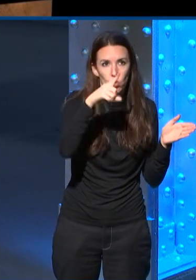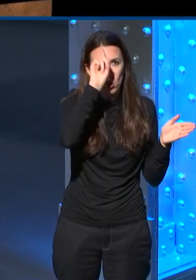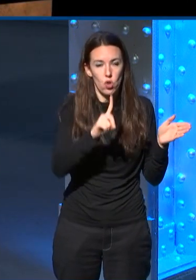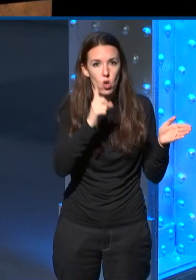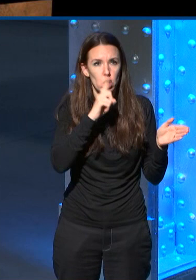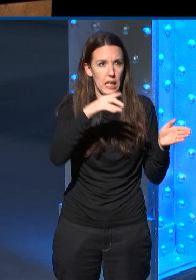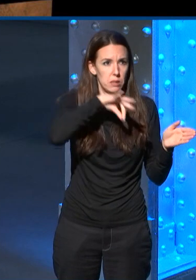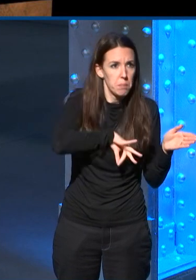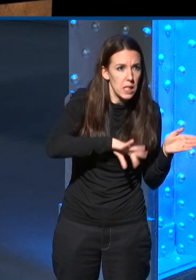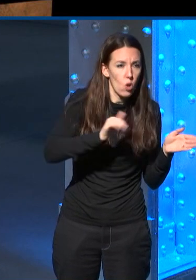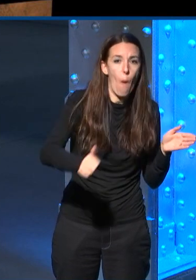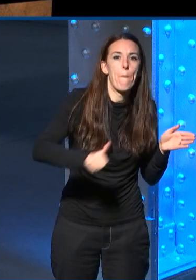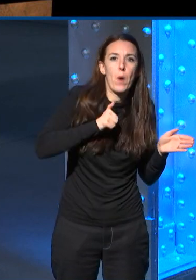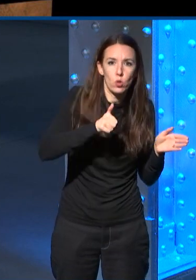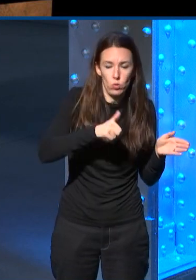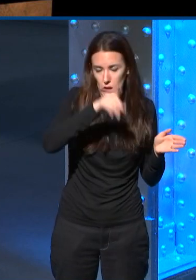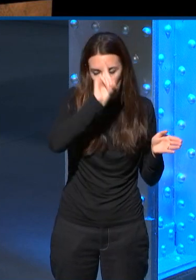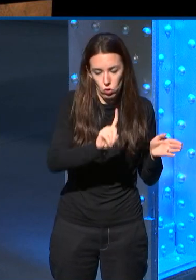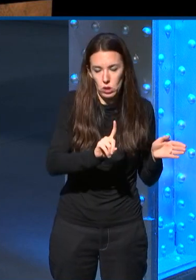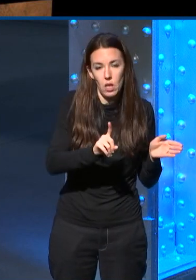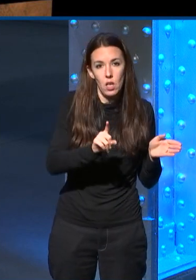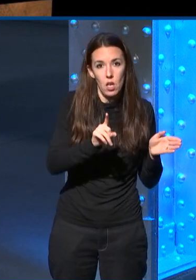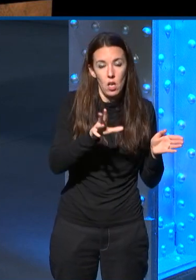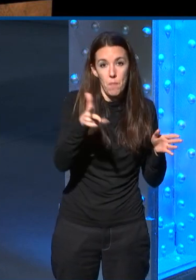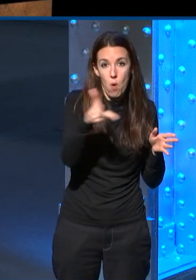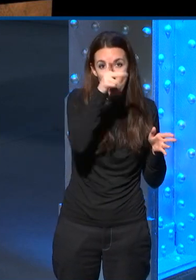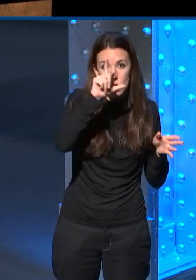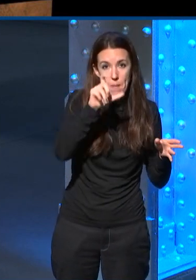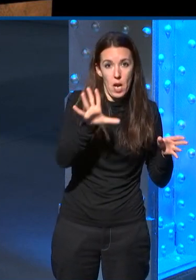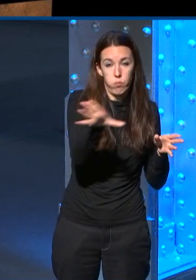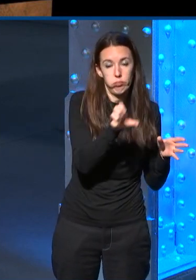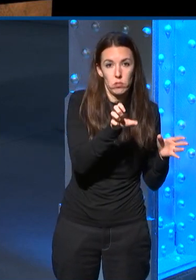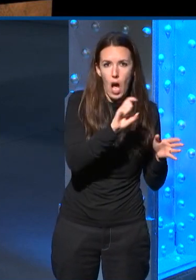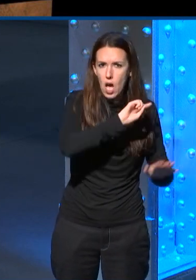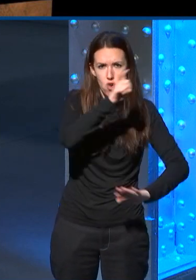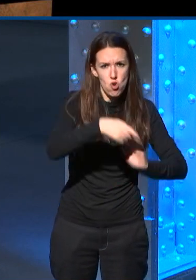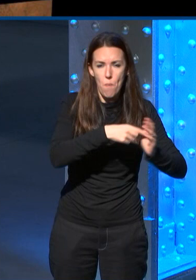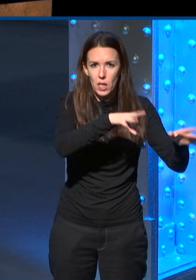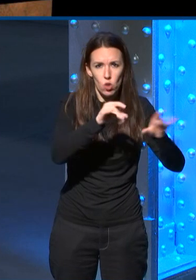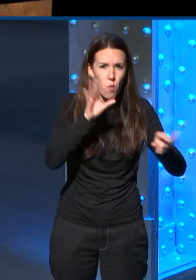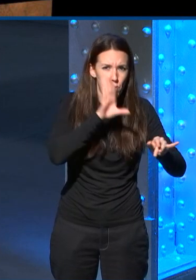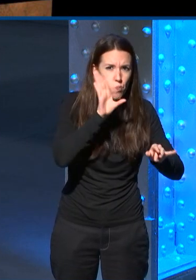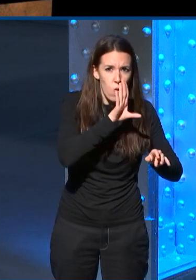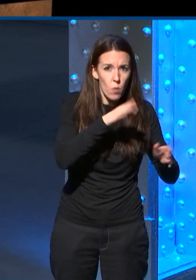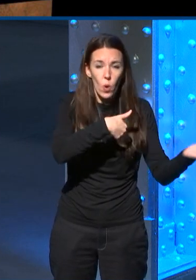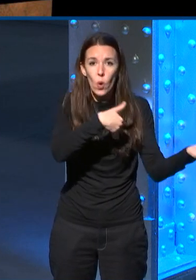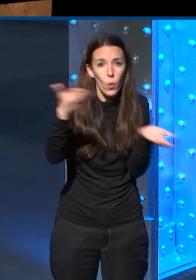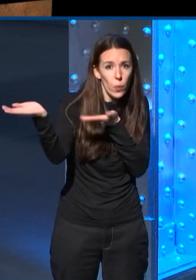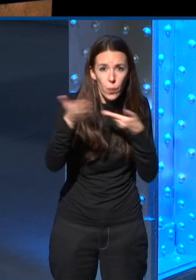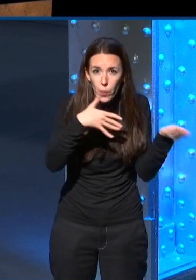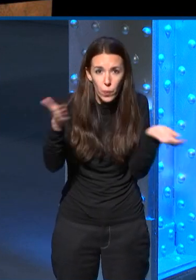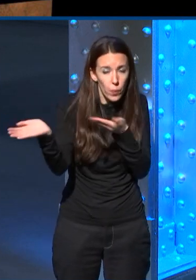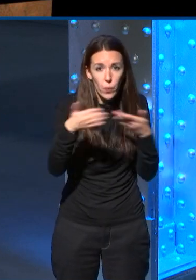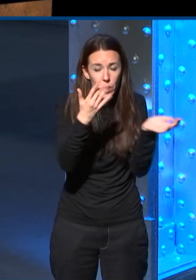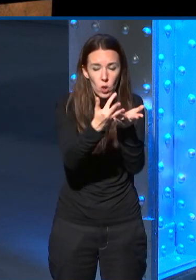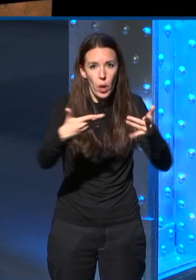o el Opportunity, no recuerdo ahora mismo, capturados por su propia cámara, y como ven están llenos de polvo. Pasan esos vientos y a la derecha vemos que parece que ha pasado